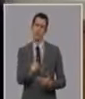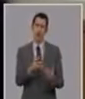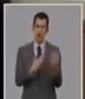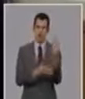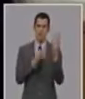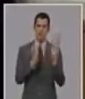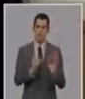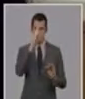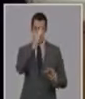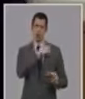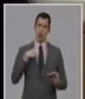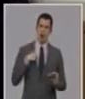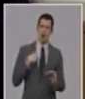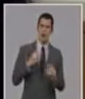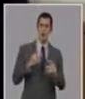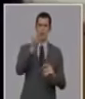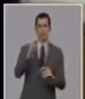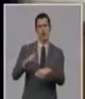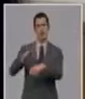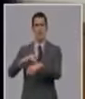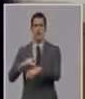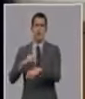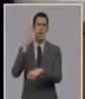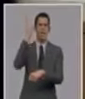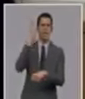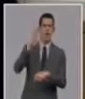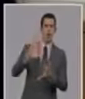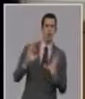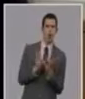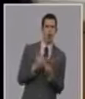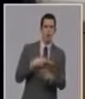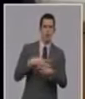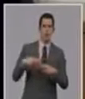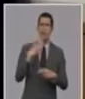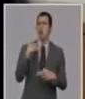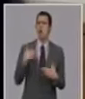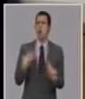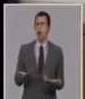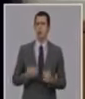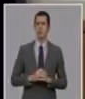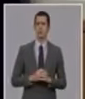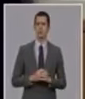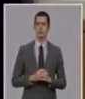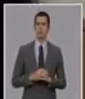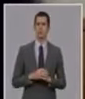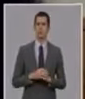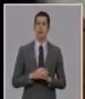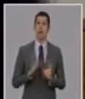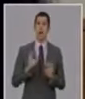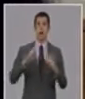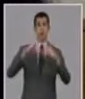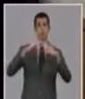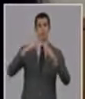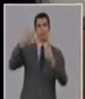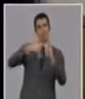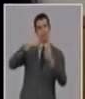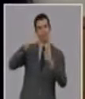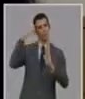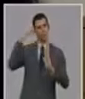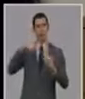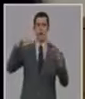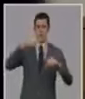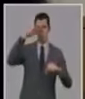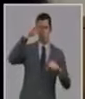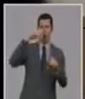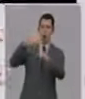de los médicos, de todo el personal de salud que incluso gentilmente nos hacían llegar a través vía WhatsApp, no solamente los que estaban en Cuba, también